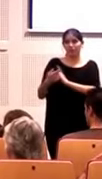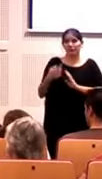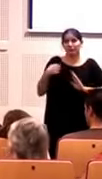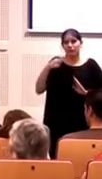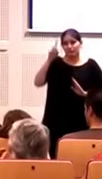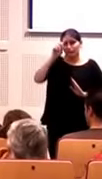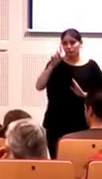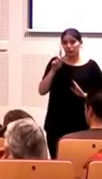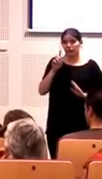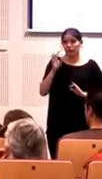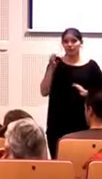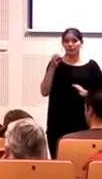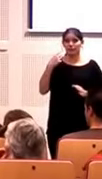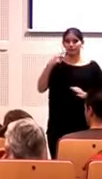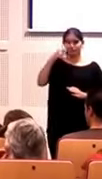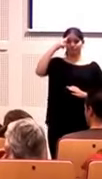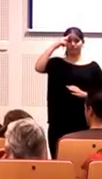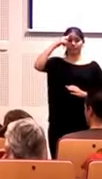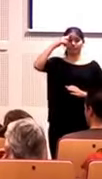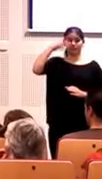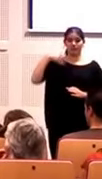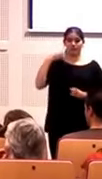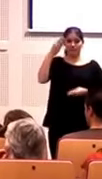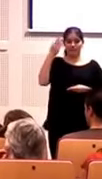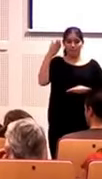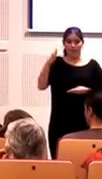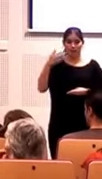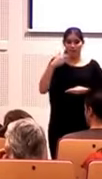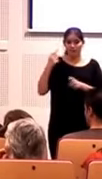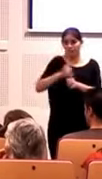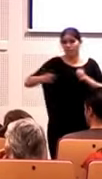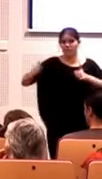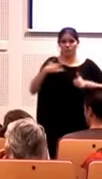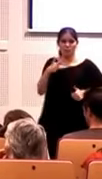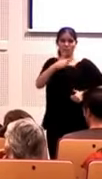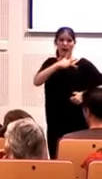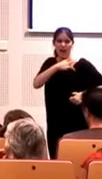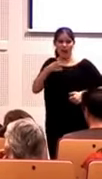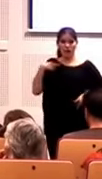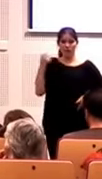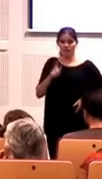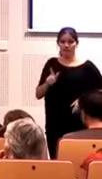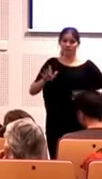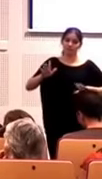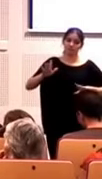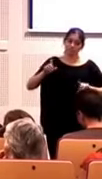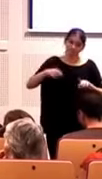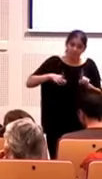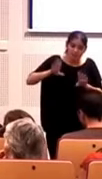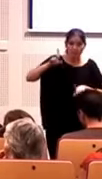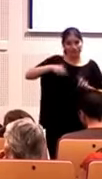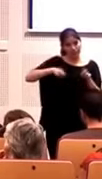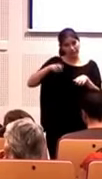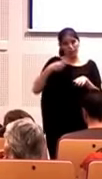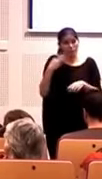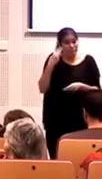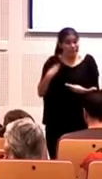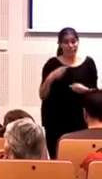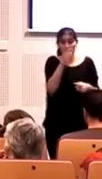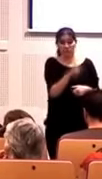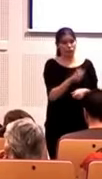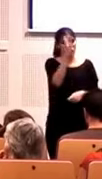hasta qué punto hay que tenerle en cuenta a esa otra persona si se aleja. Bueno, pues ya está. No está con la misma persona que estaba